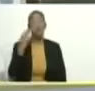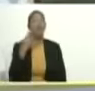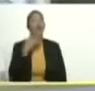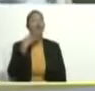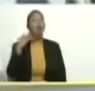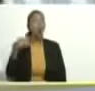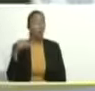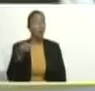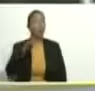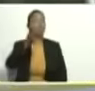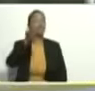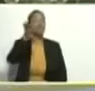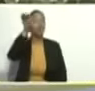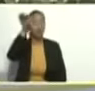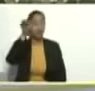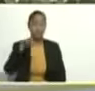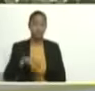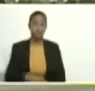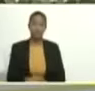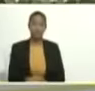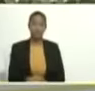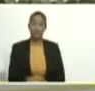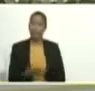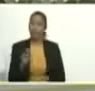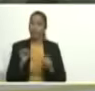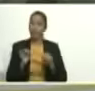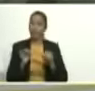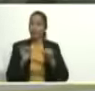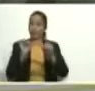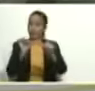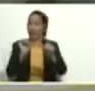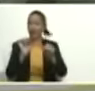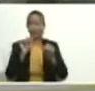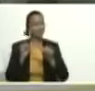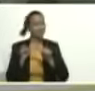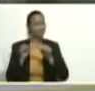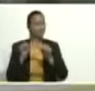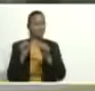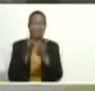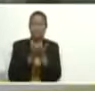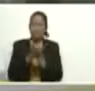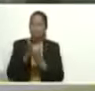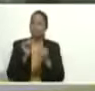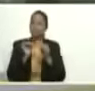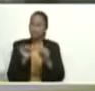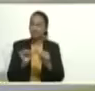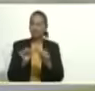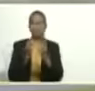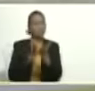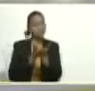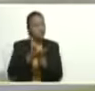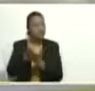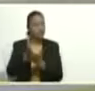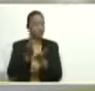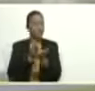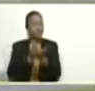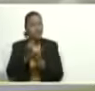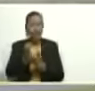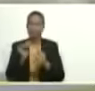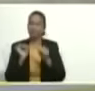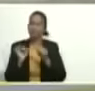grande, para mantenerse, mira, perseverantes, persistentes, honestos, para no